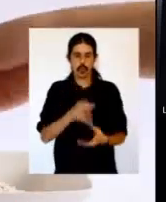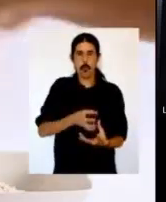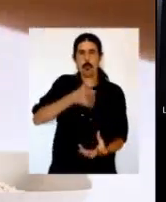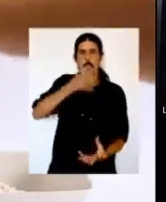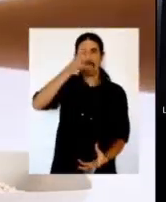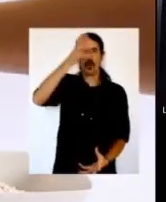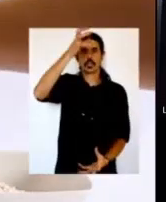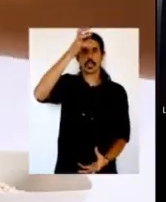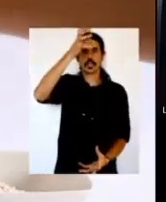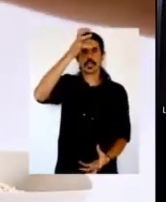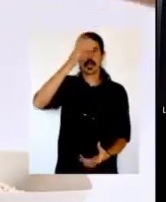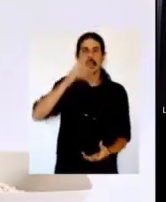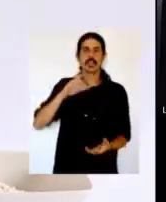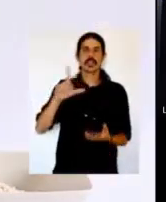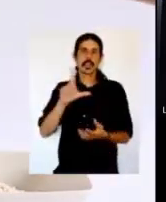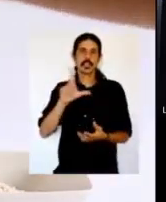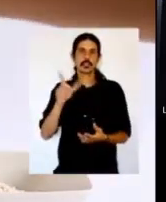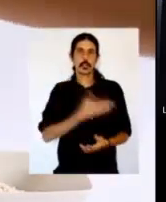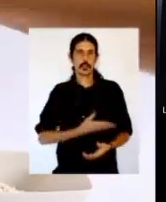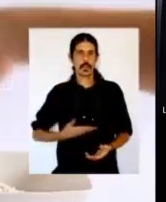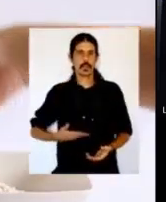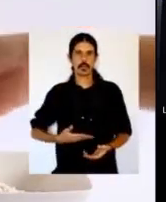un poco de arena,